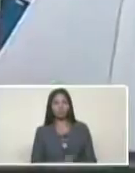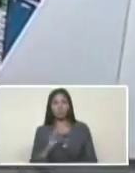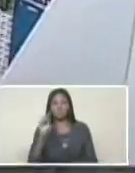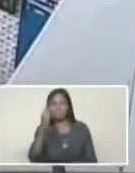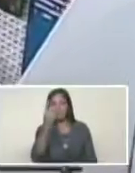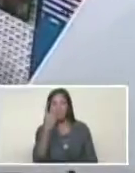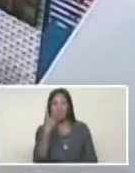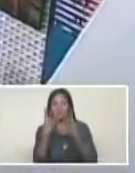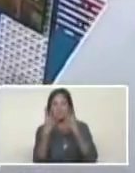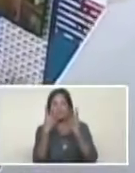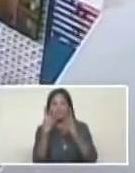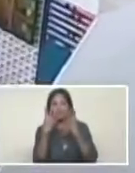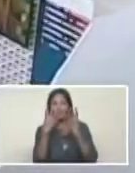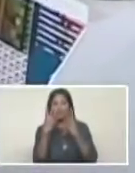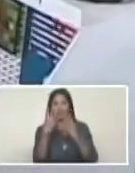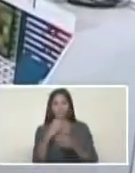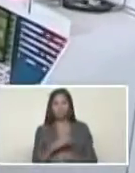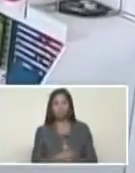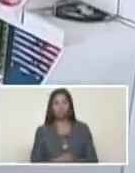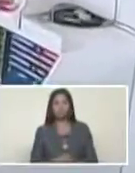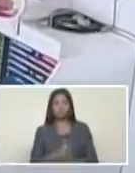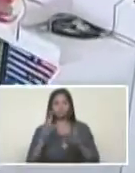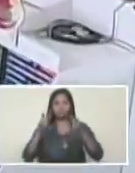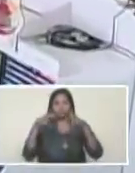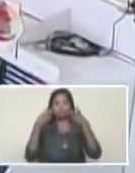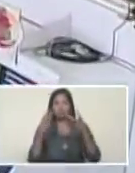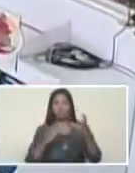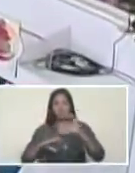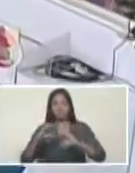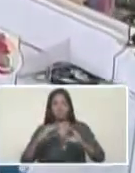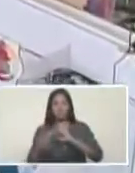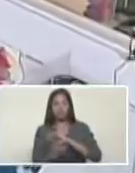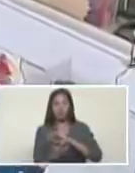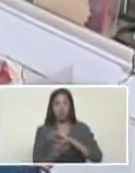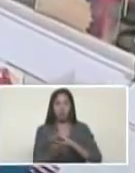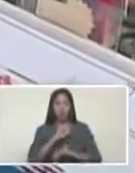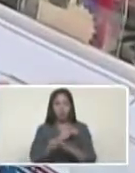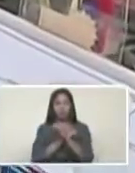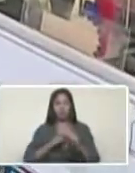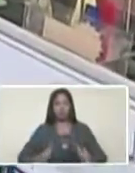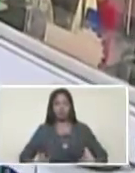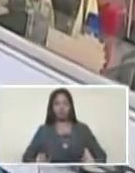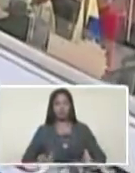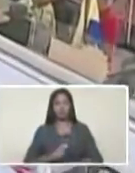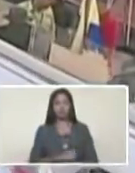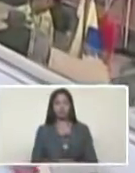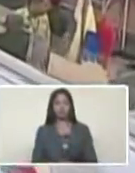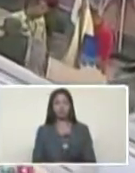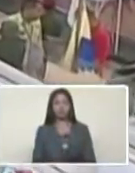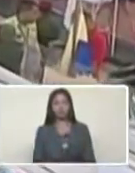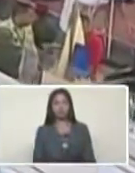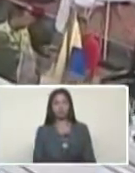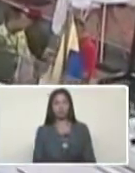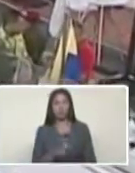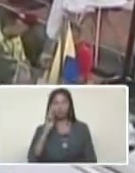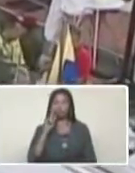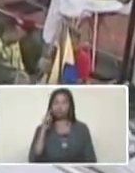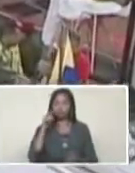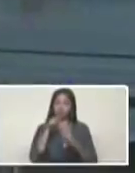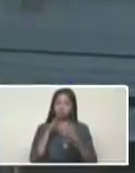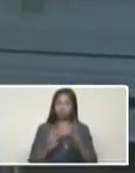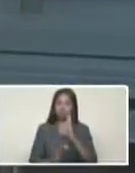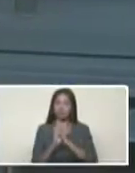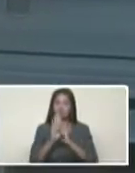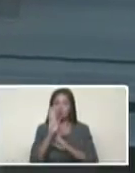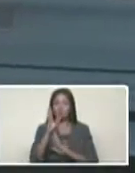feria de la innovación, la ciencia y tecnología de nuestra Fuerza Armada Nacional Bolivariana, viendo el desarrollo del